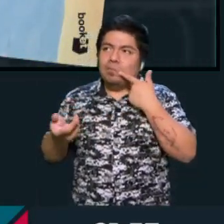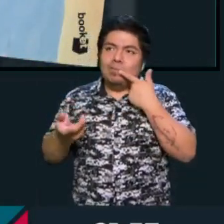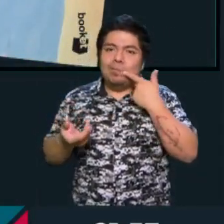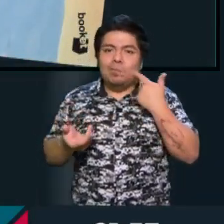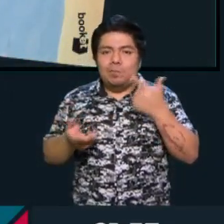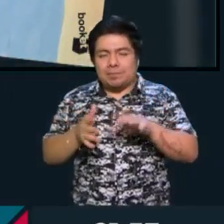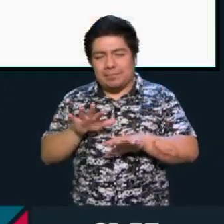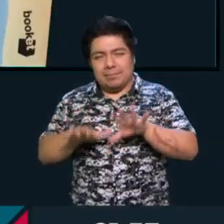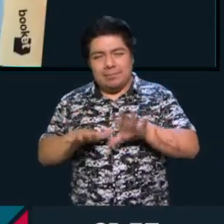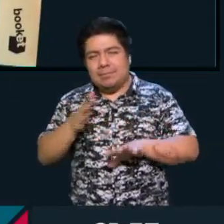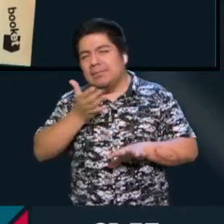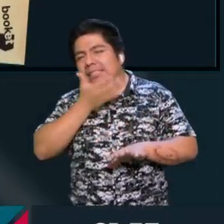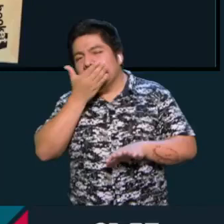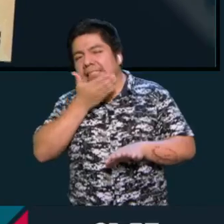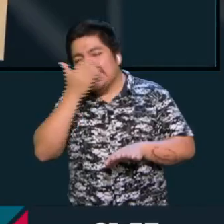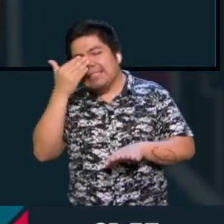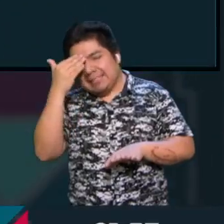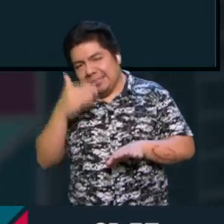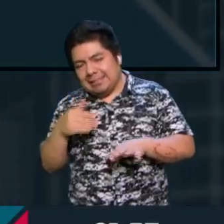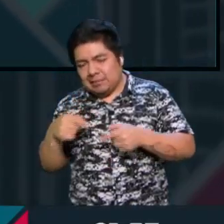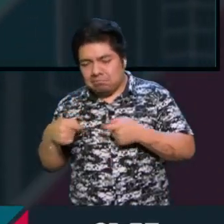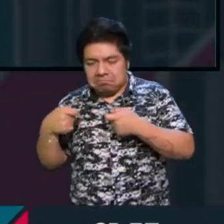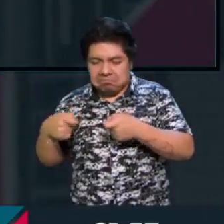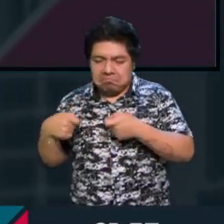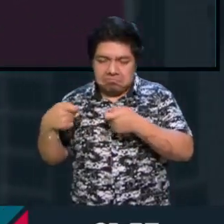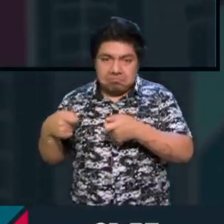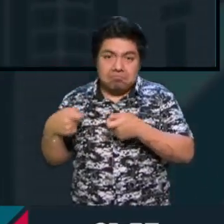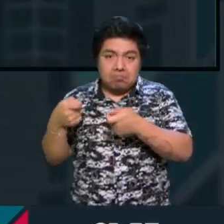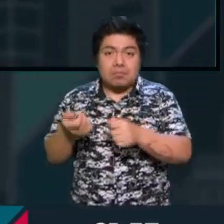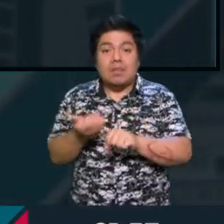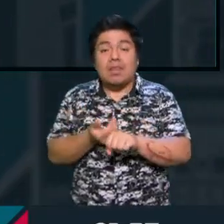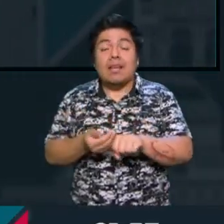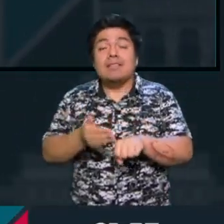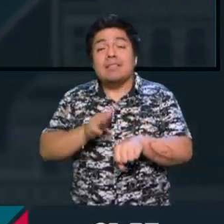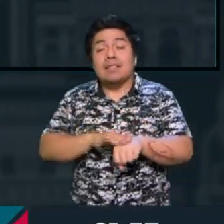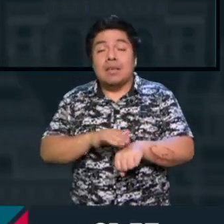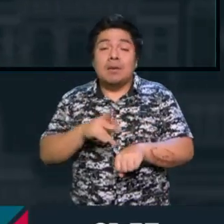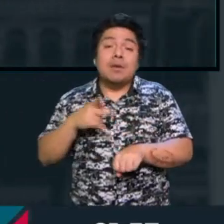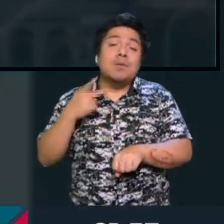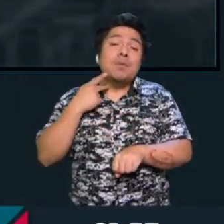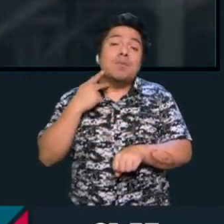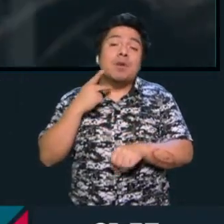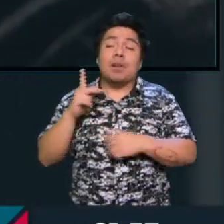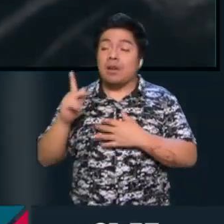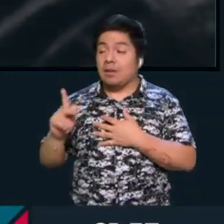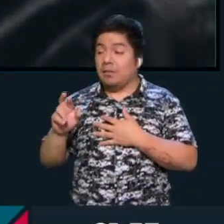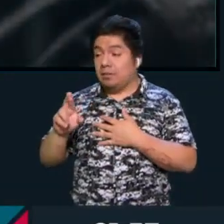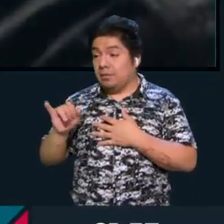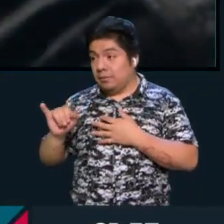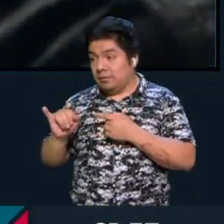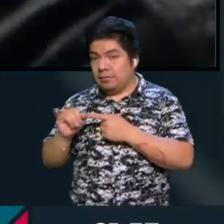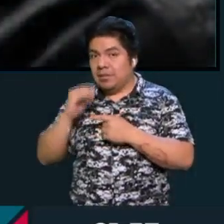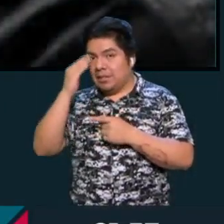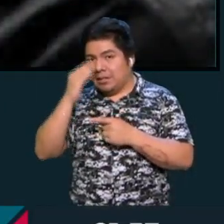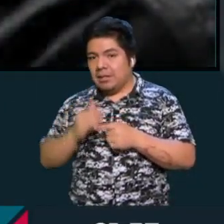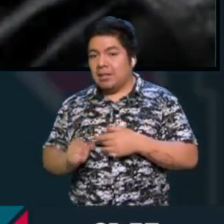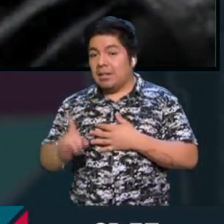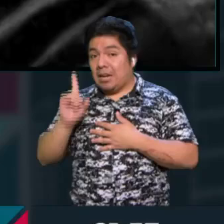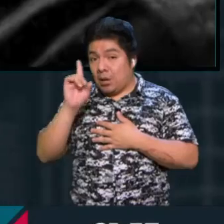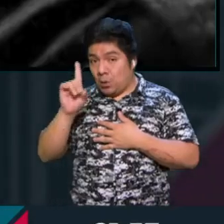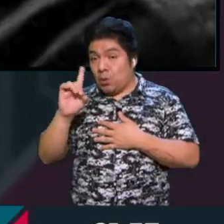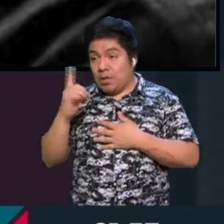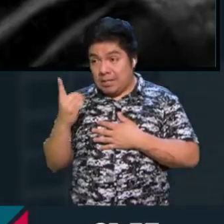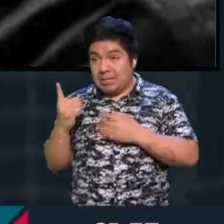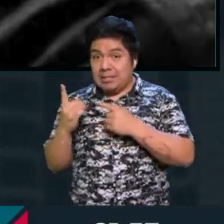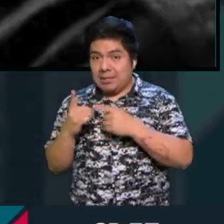estos usos y costumbres, hay que llamarlos así, del sistema político mexicano y del PRI, era un día enormemente